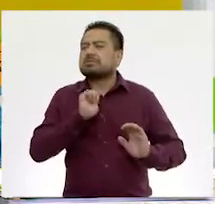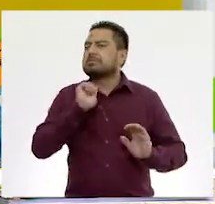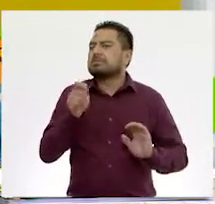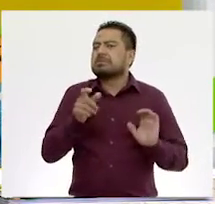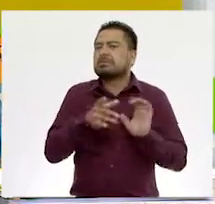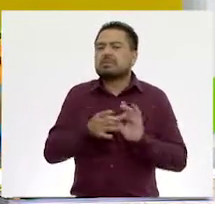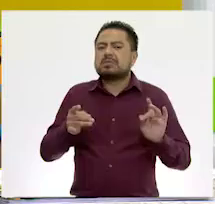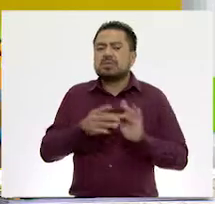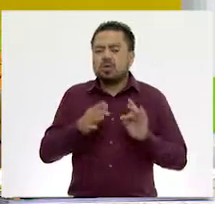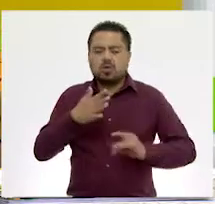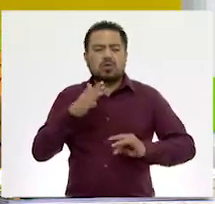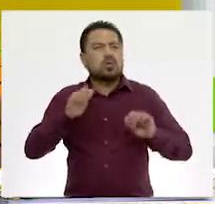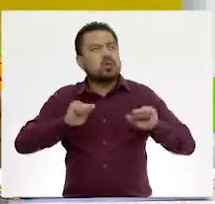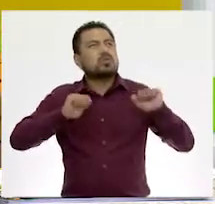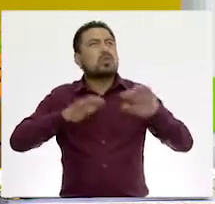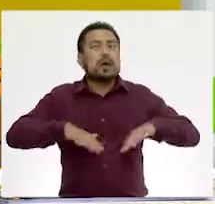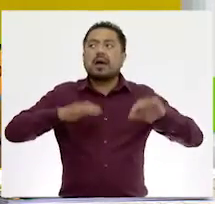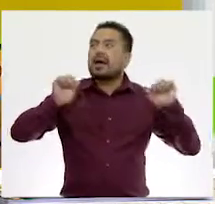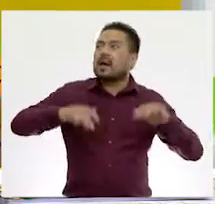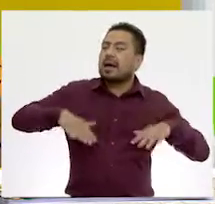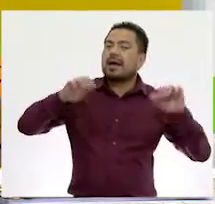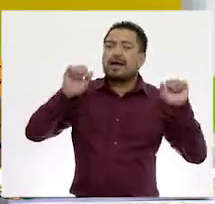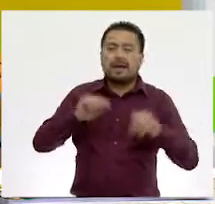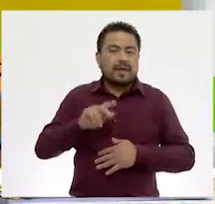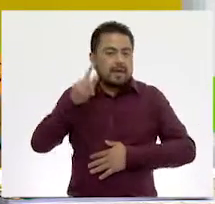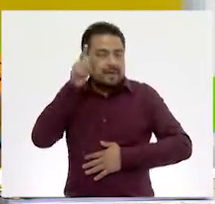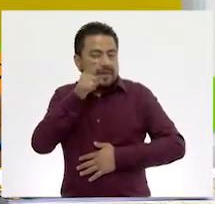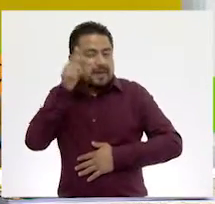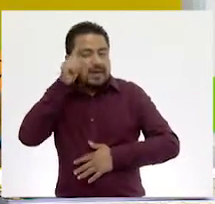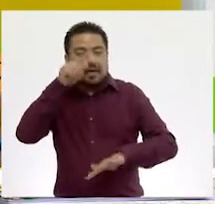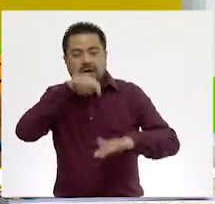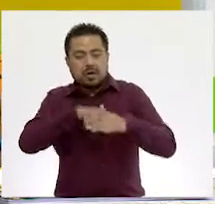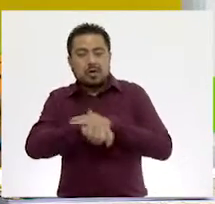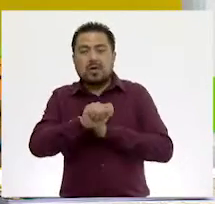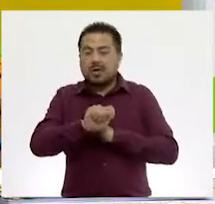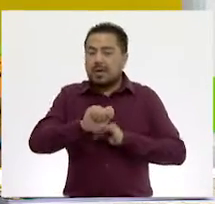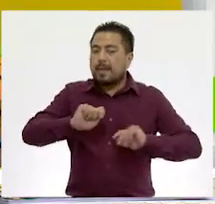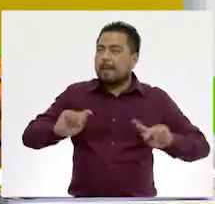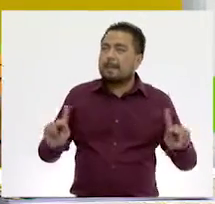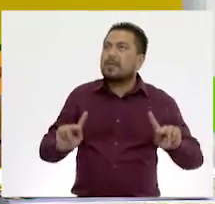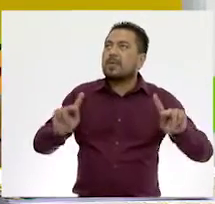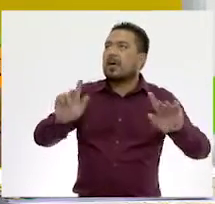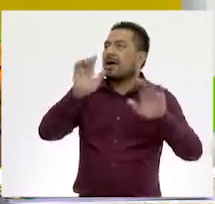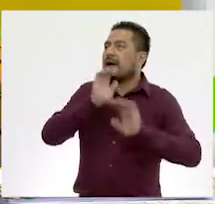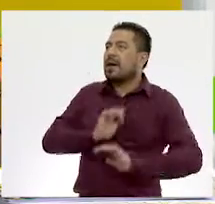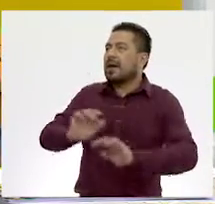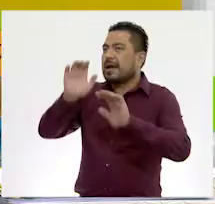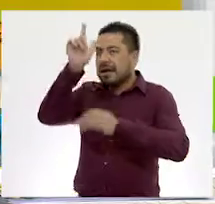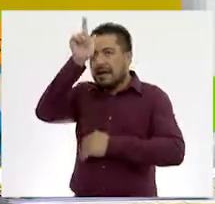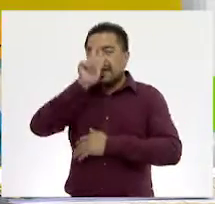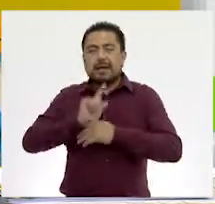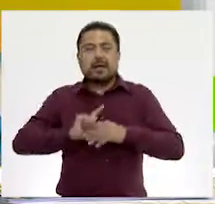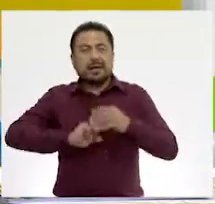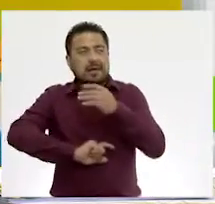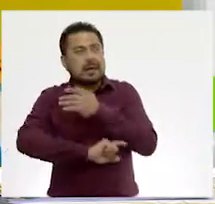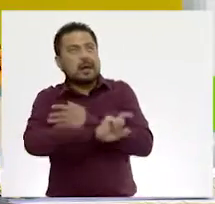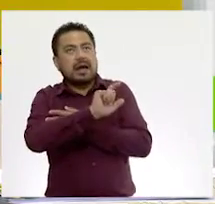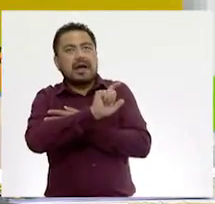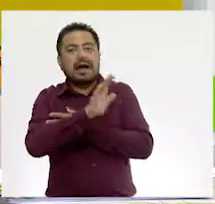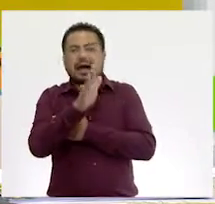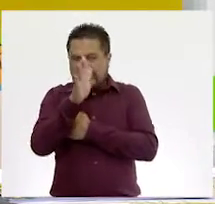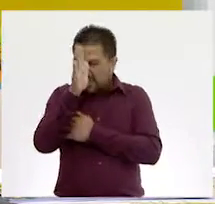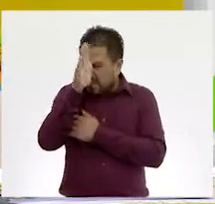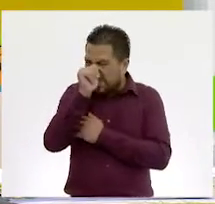decía que llueva, la virgen de la cueva, los pajarillos cantan, la luna se levanta. ¿Ya